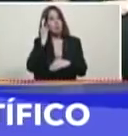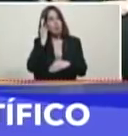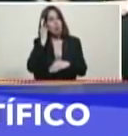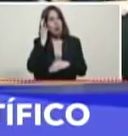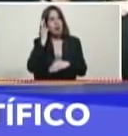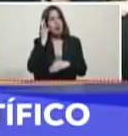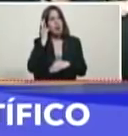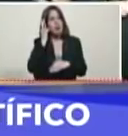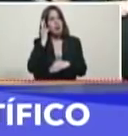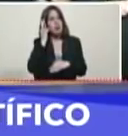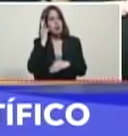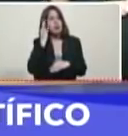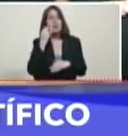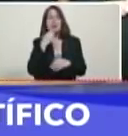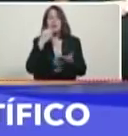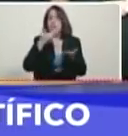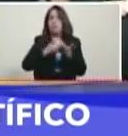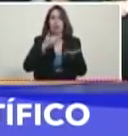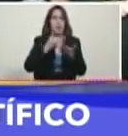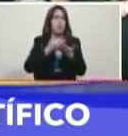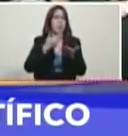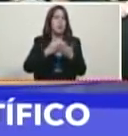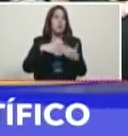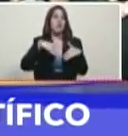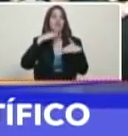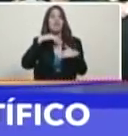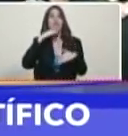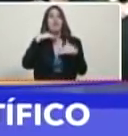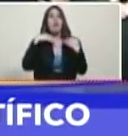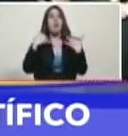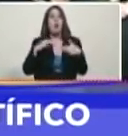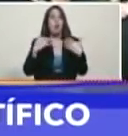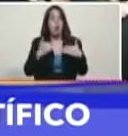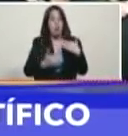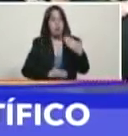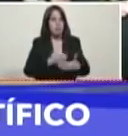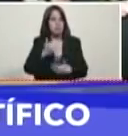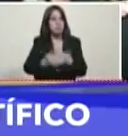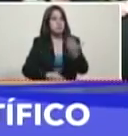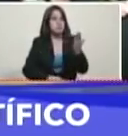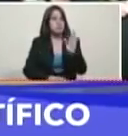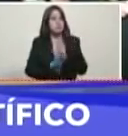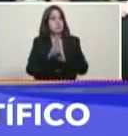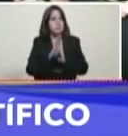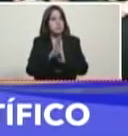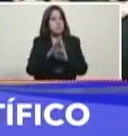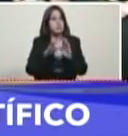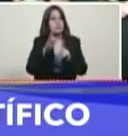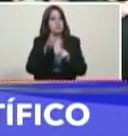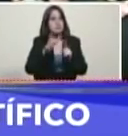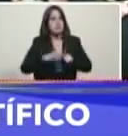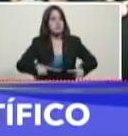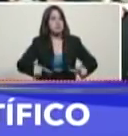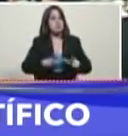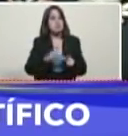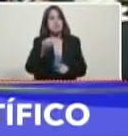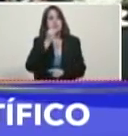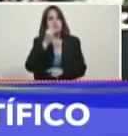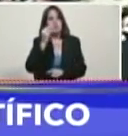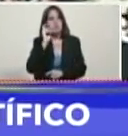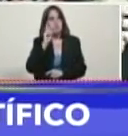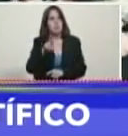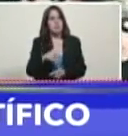tiene mucho que aportar y exponerle al país lo que hemos avanzado en el área del plan de alimentos